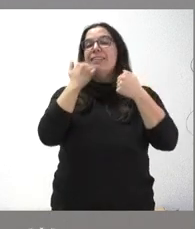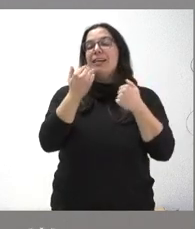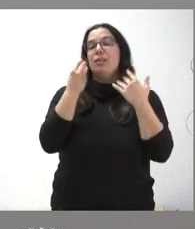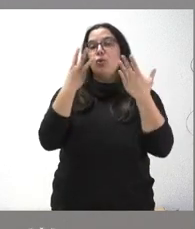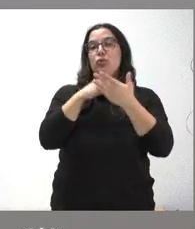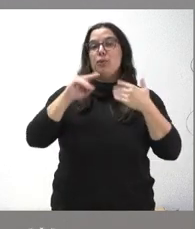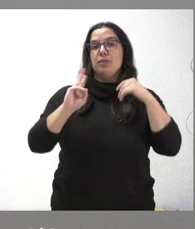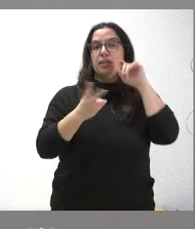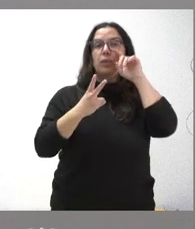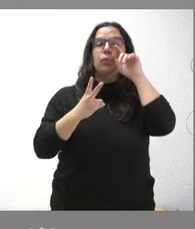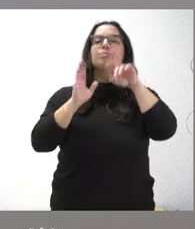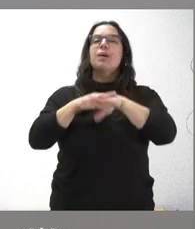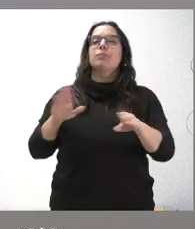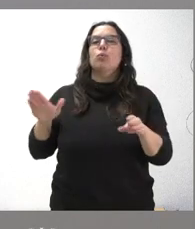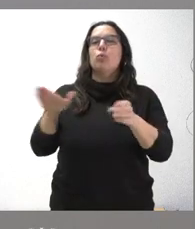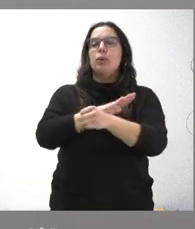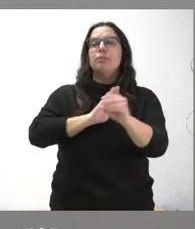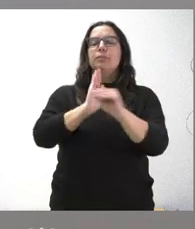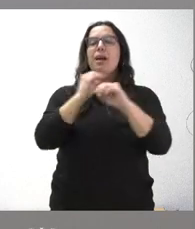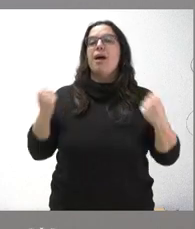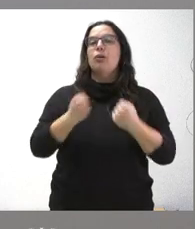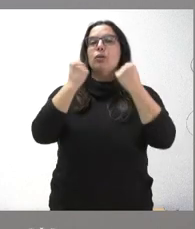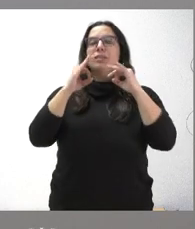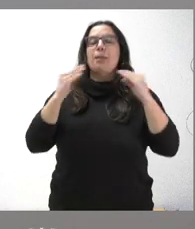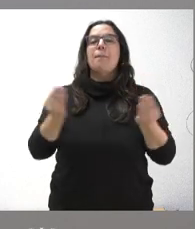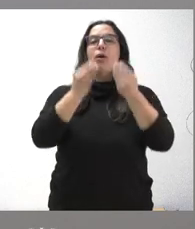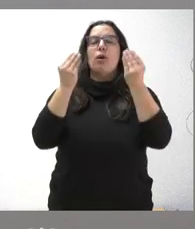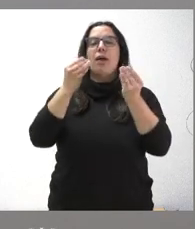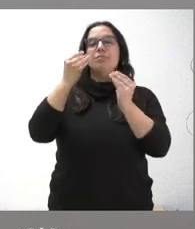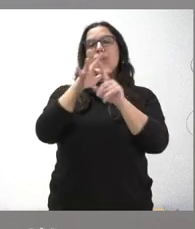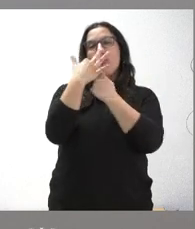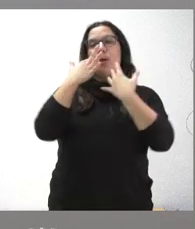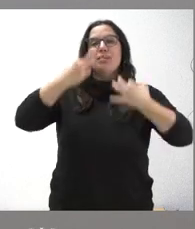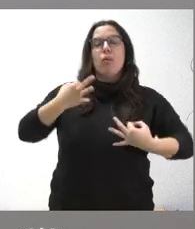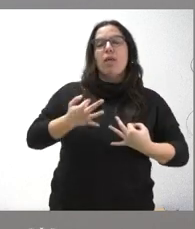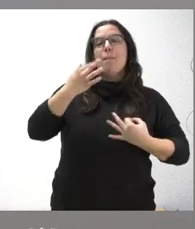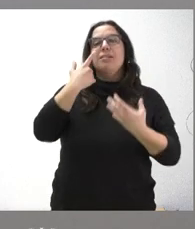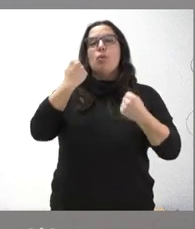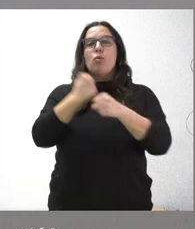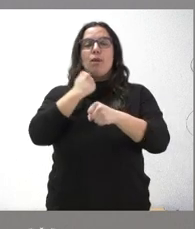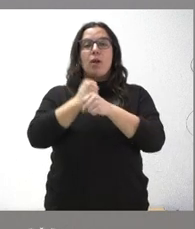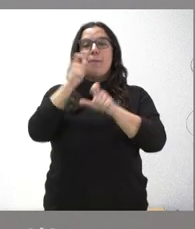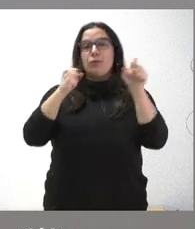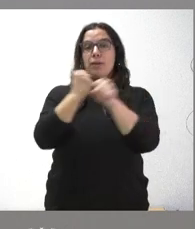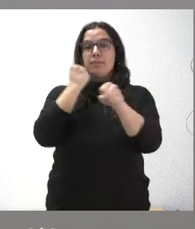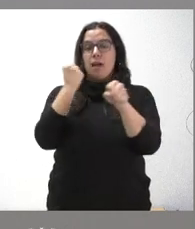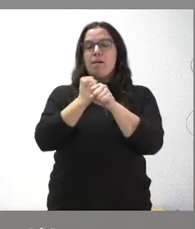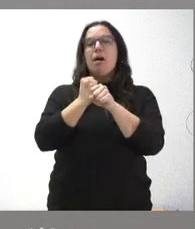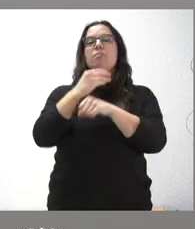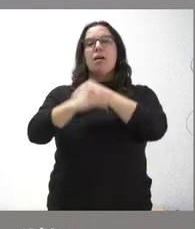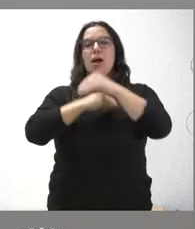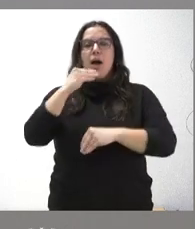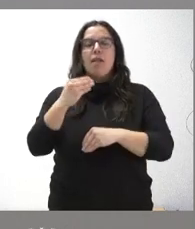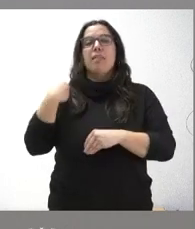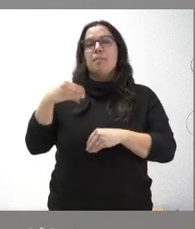de euros para financiar actuaciones para la mejora de las condiciones de seguridad y salud laboral de los trabajadores que realizan obras y servicios de